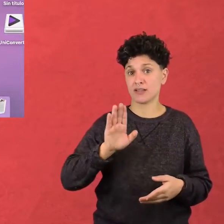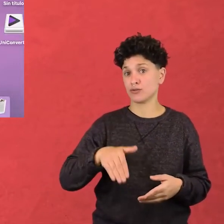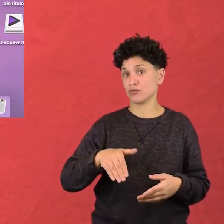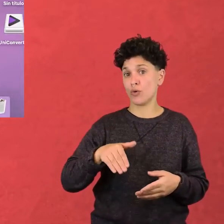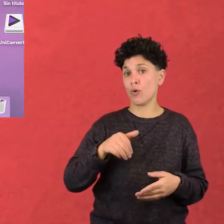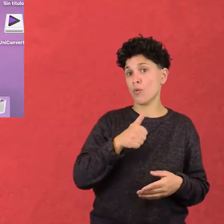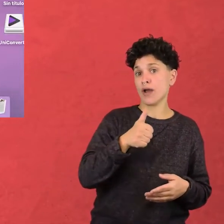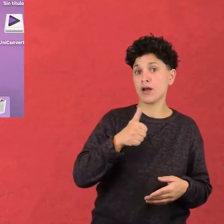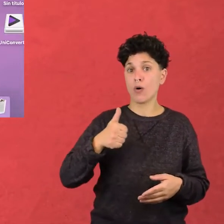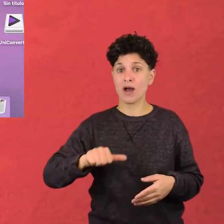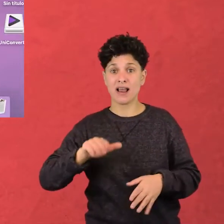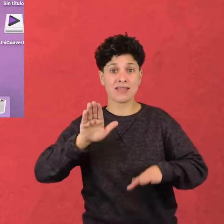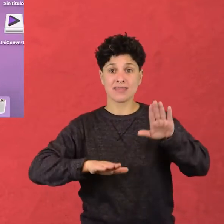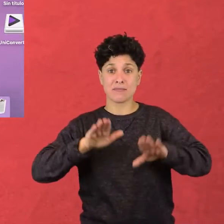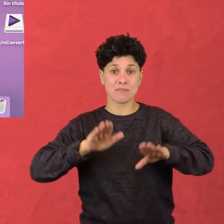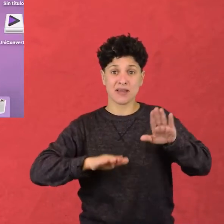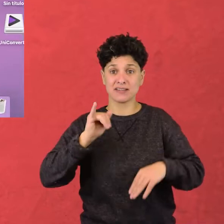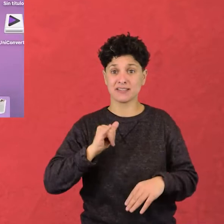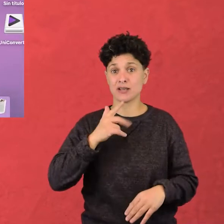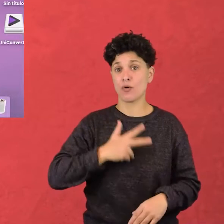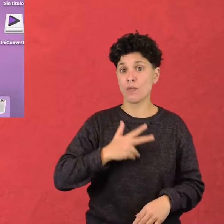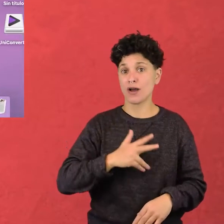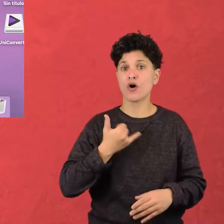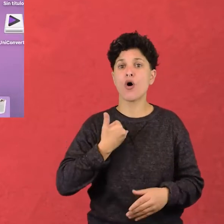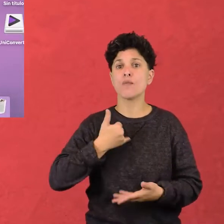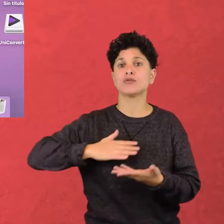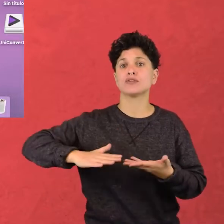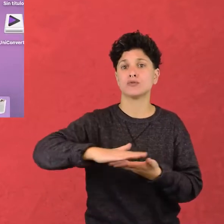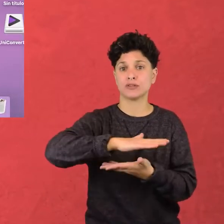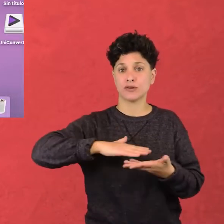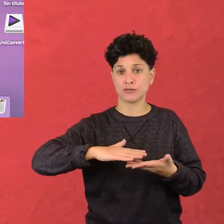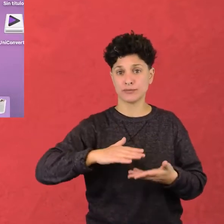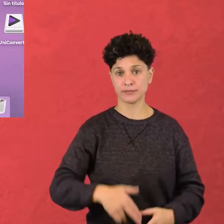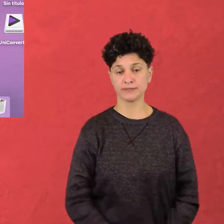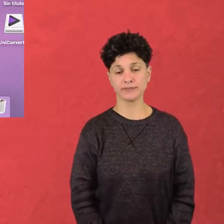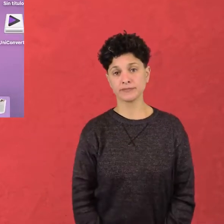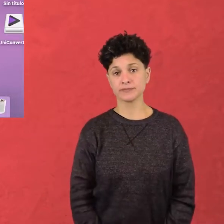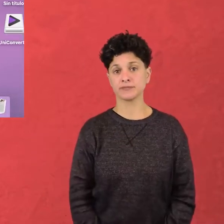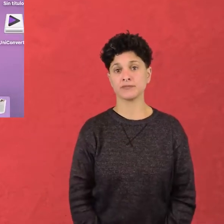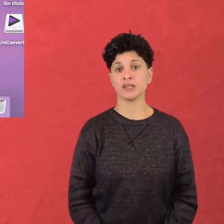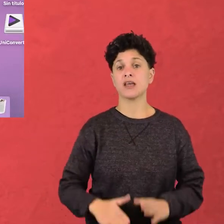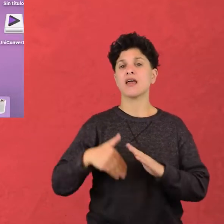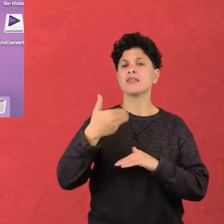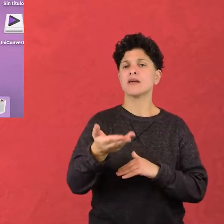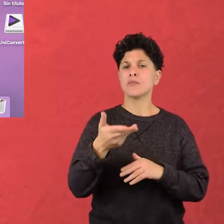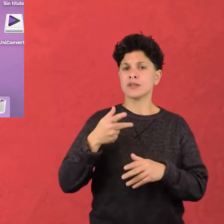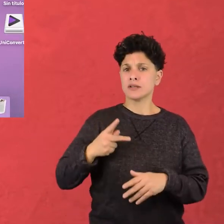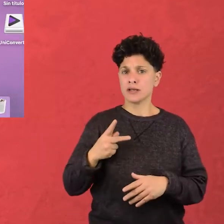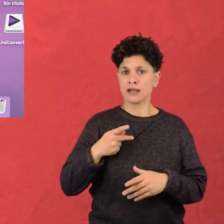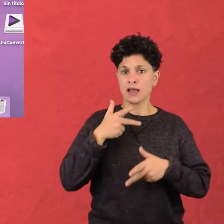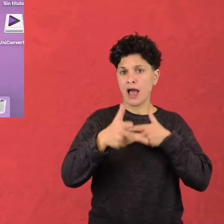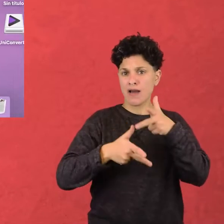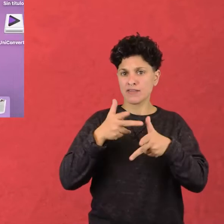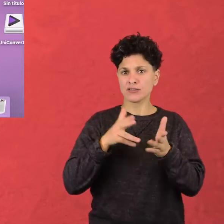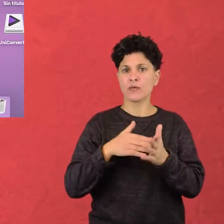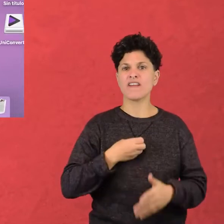sino que va a ser mejor o peor en determinadas situaciones. Después habla de algunos talentos como